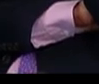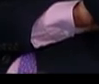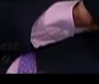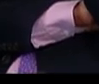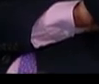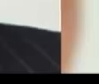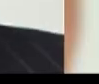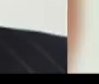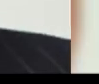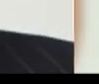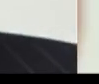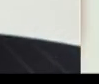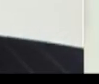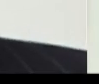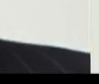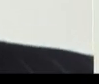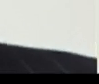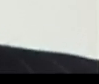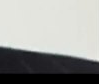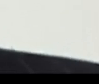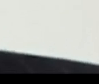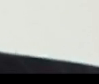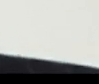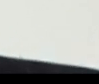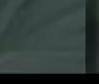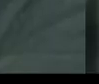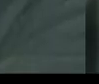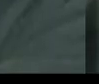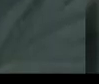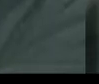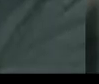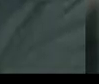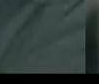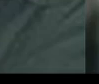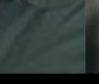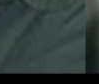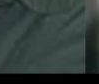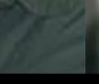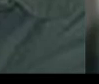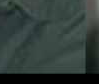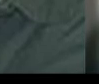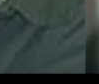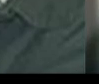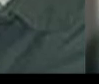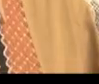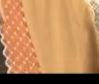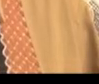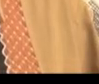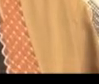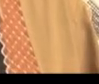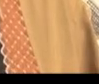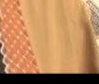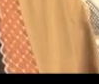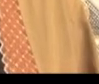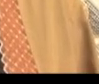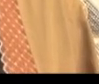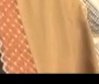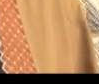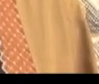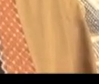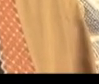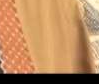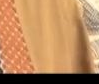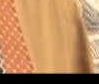de trabajo, entre ellos a Gilberto Guevara Niebla en educación básica, a Juan Pablo Rollo en educación media superior, así como a Luciano